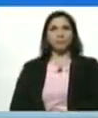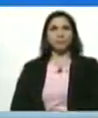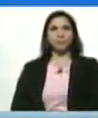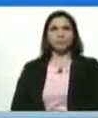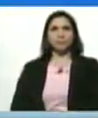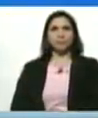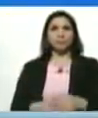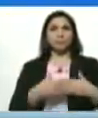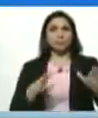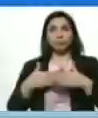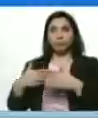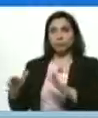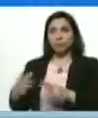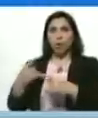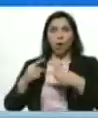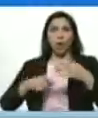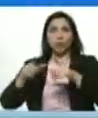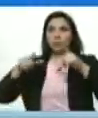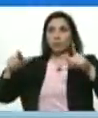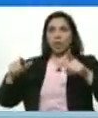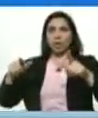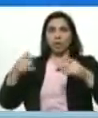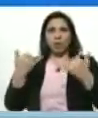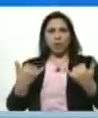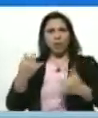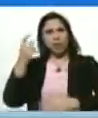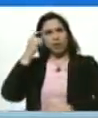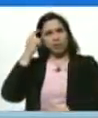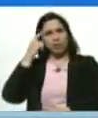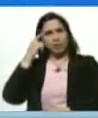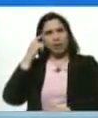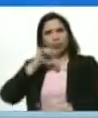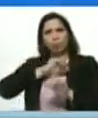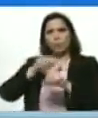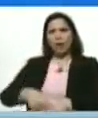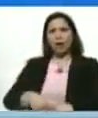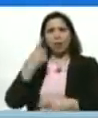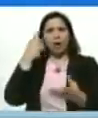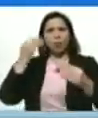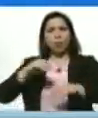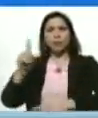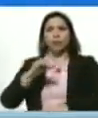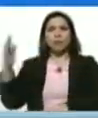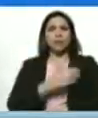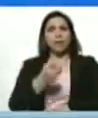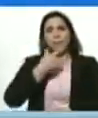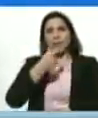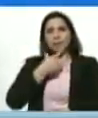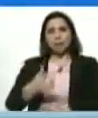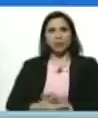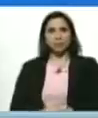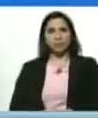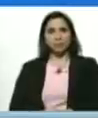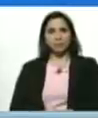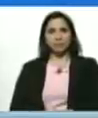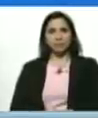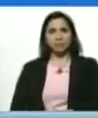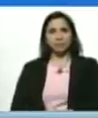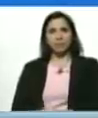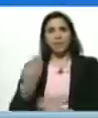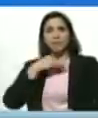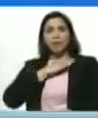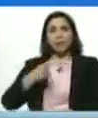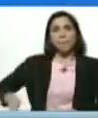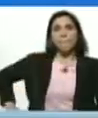las garantizamos por otro lado en estos las en estos días tumbaron un convenio para que no vinieran las medicinas de los enfermos